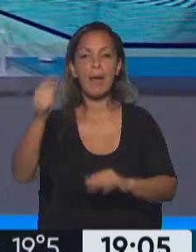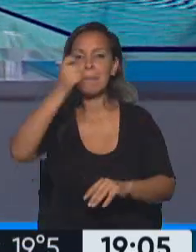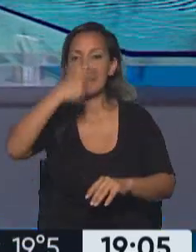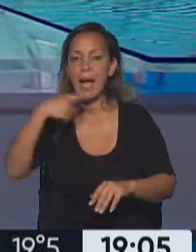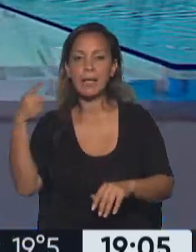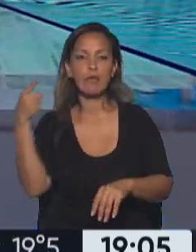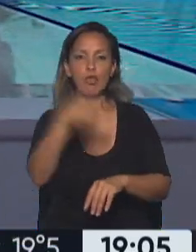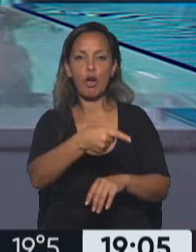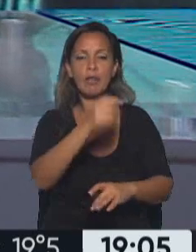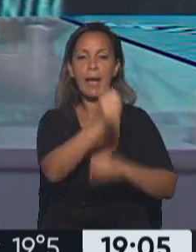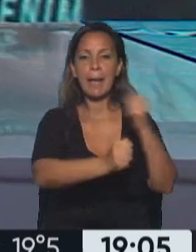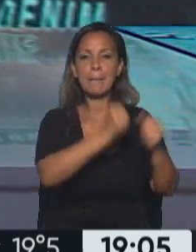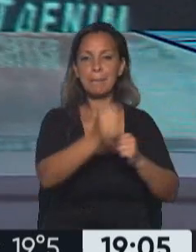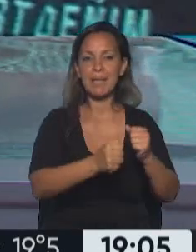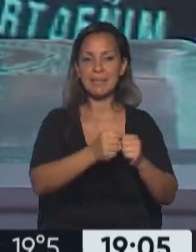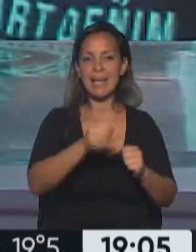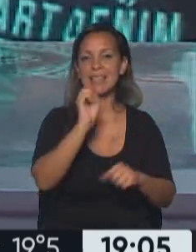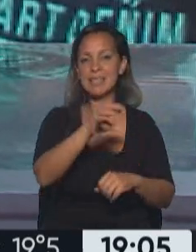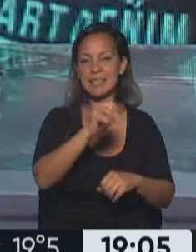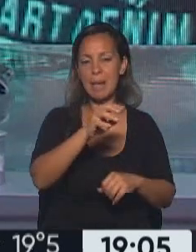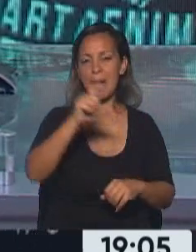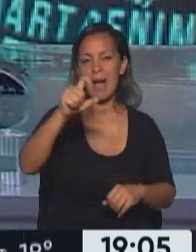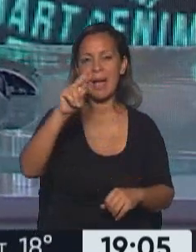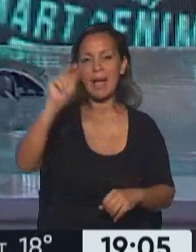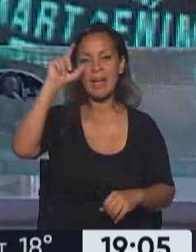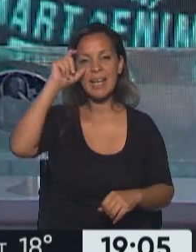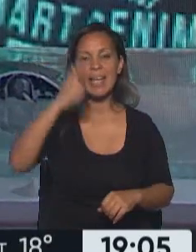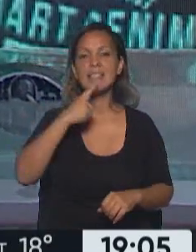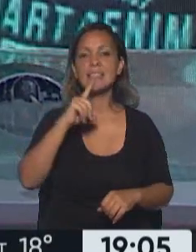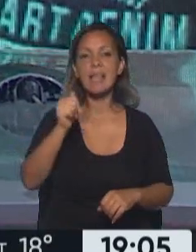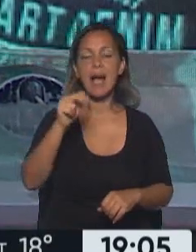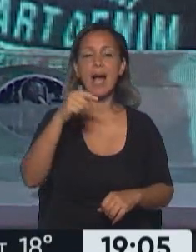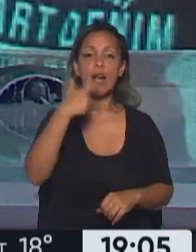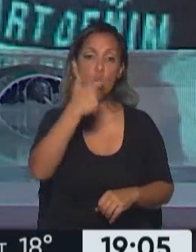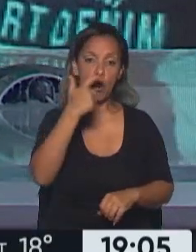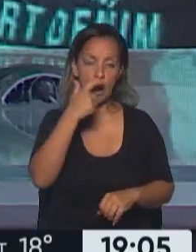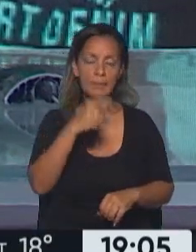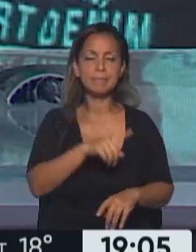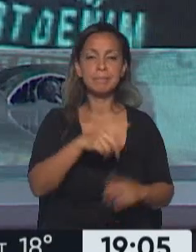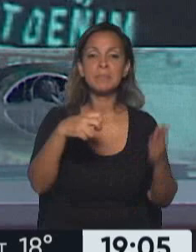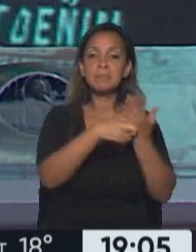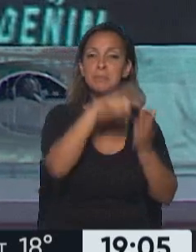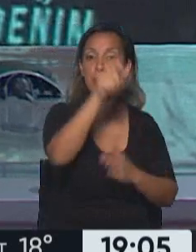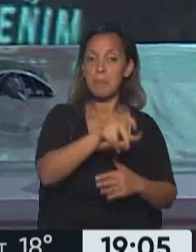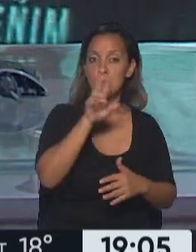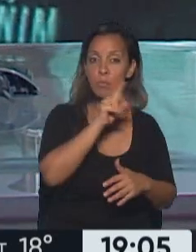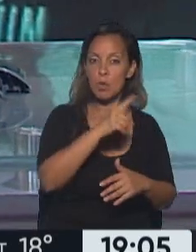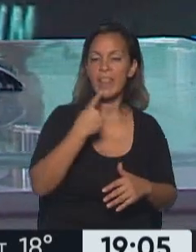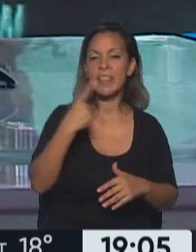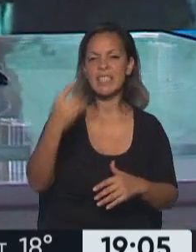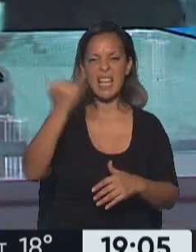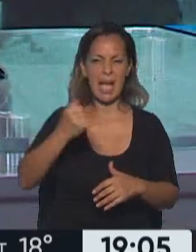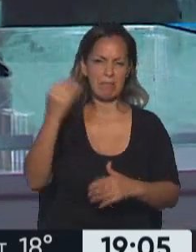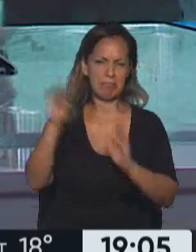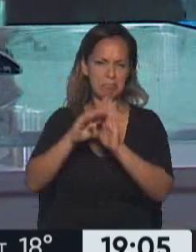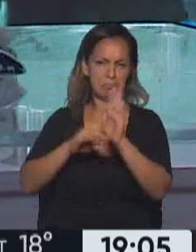empresa avícola Cresta Roja. Básicamente consideró que había ciertas irregularidades que daban a entender que esa empresa